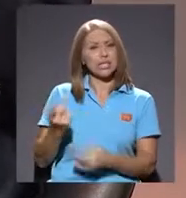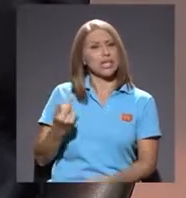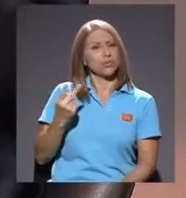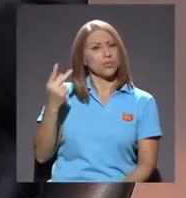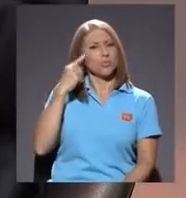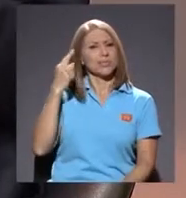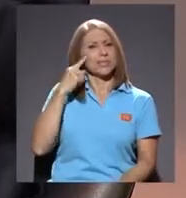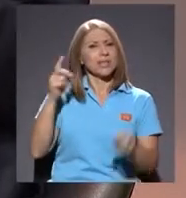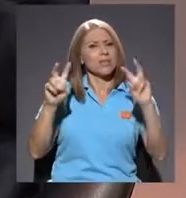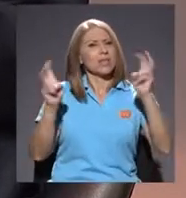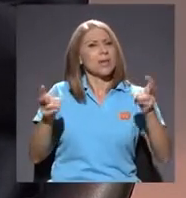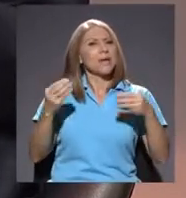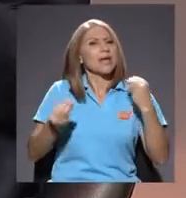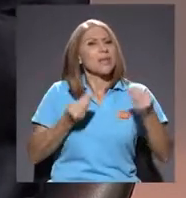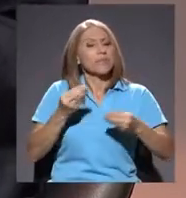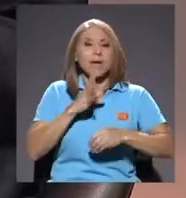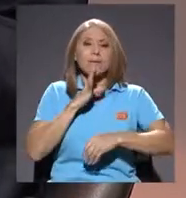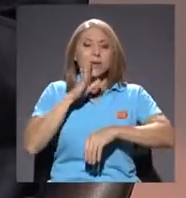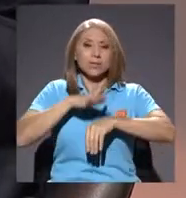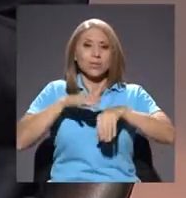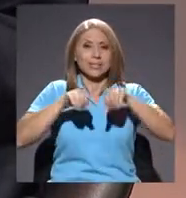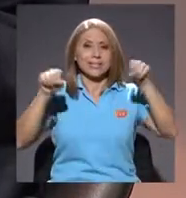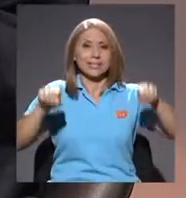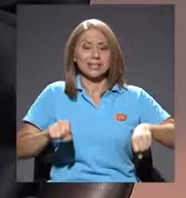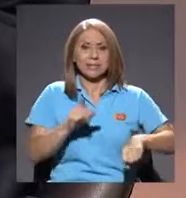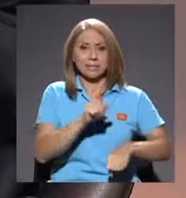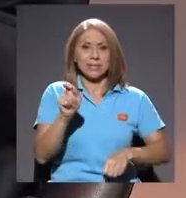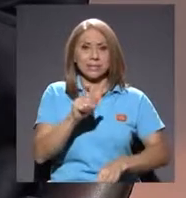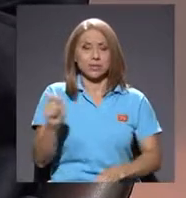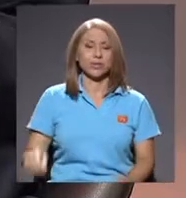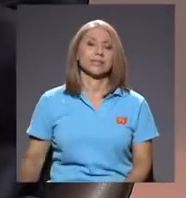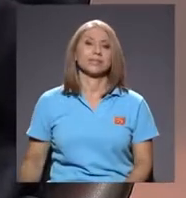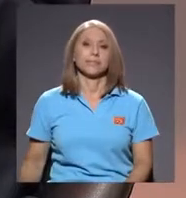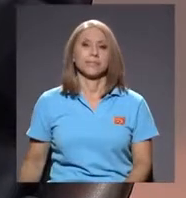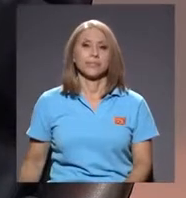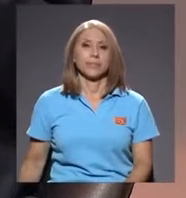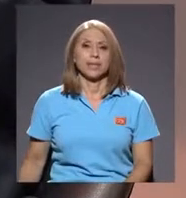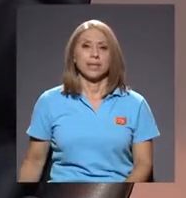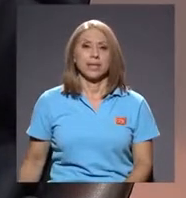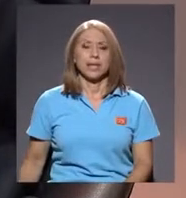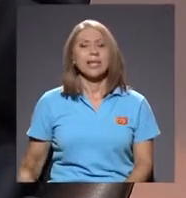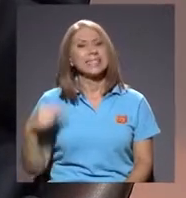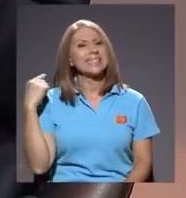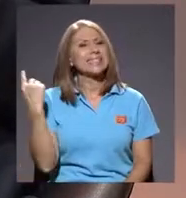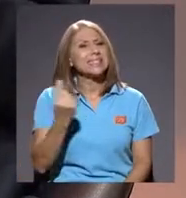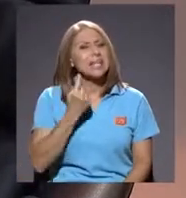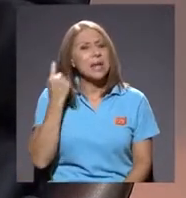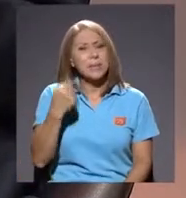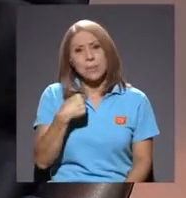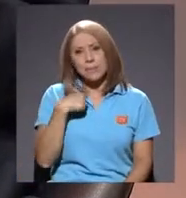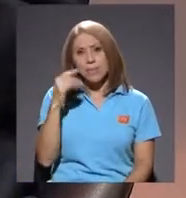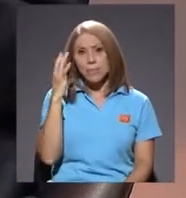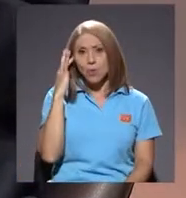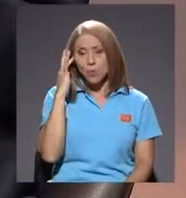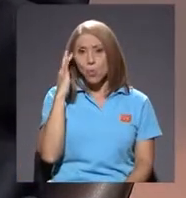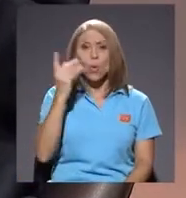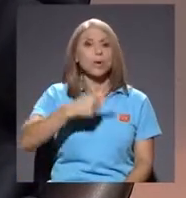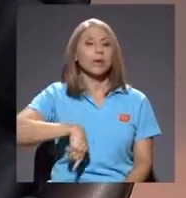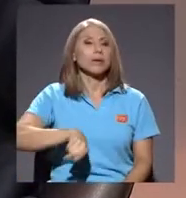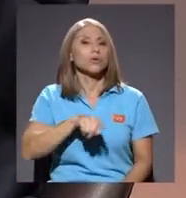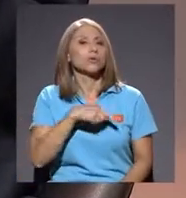hacíamos era sobre el sistema de pensiones y siempre me preocupa mucho el tema de que teníamos un sistema